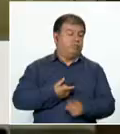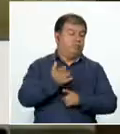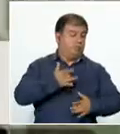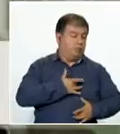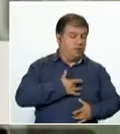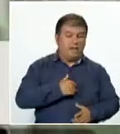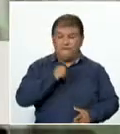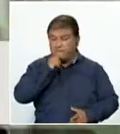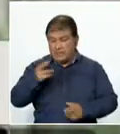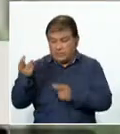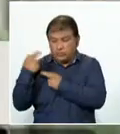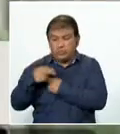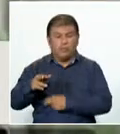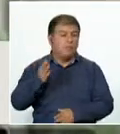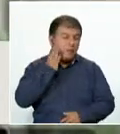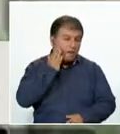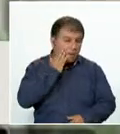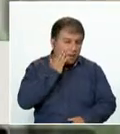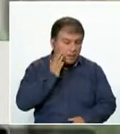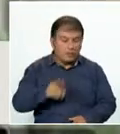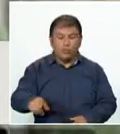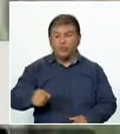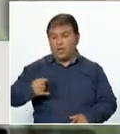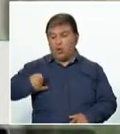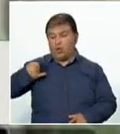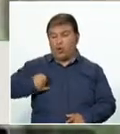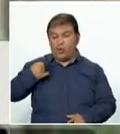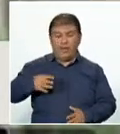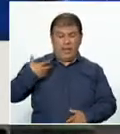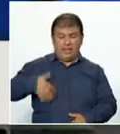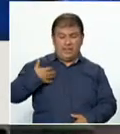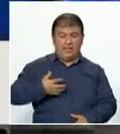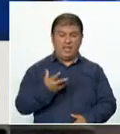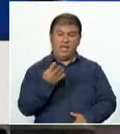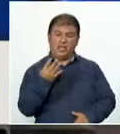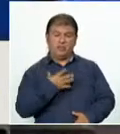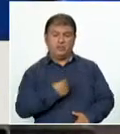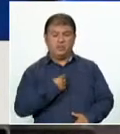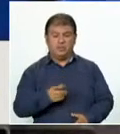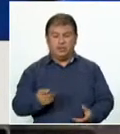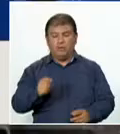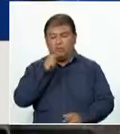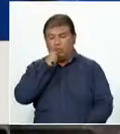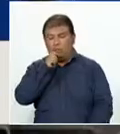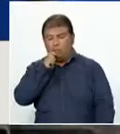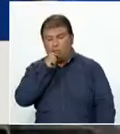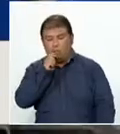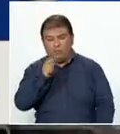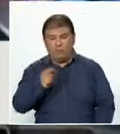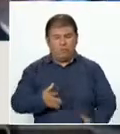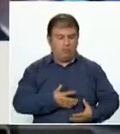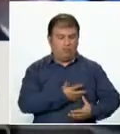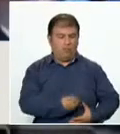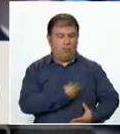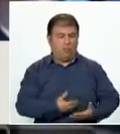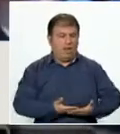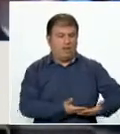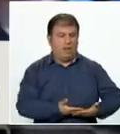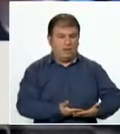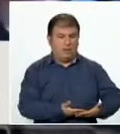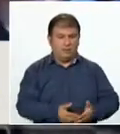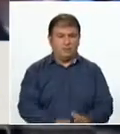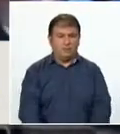de la irresponsabilidad de su madre, una adolescente argentina de 14 años, quien tras consumir la droga, amamantó a su